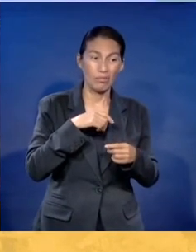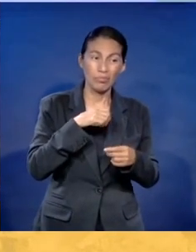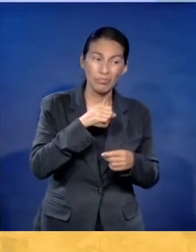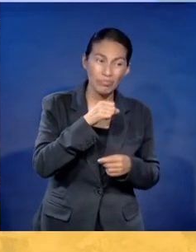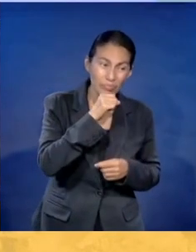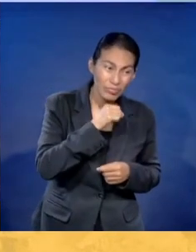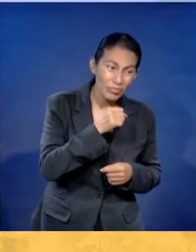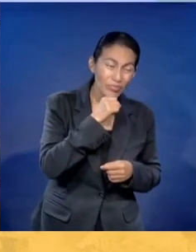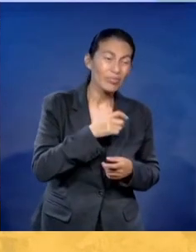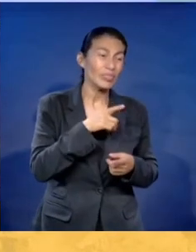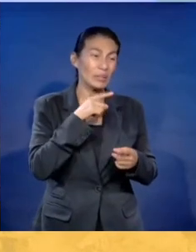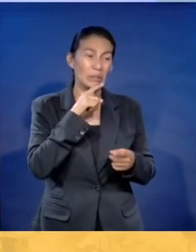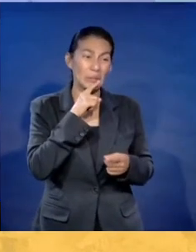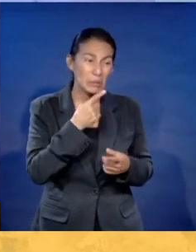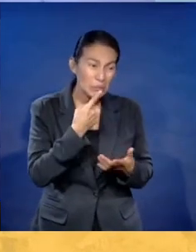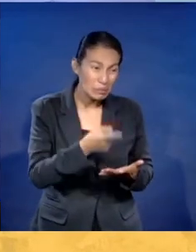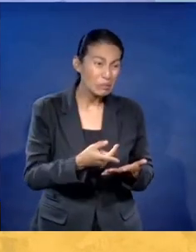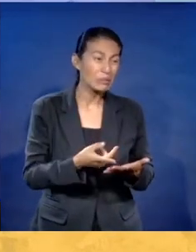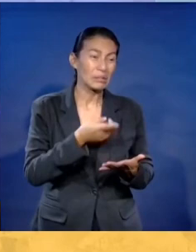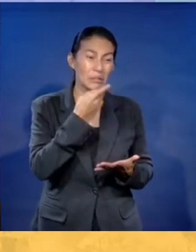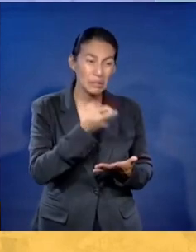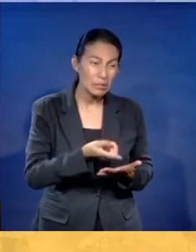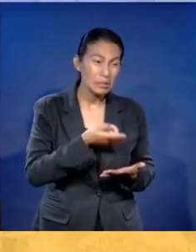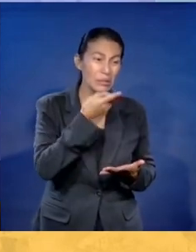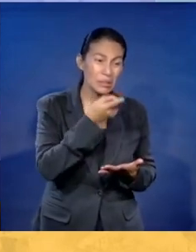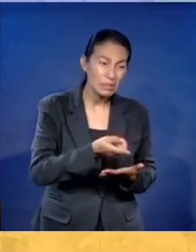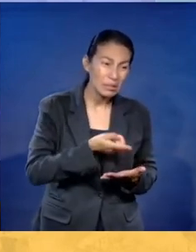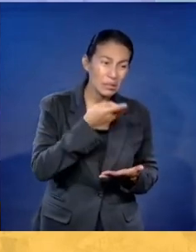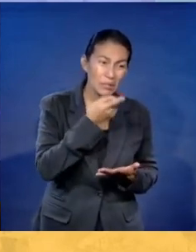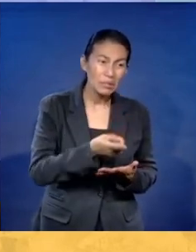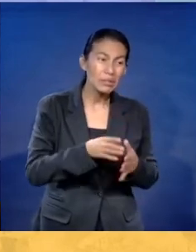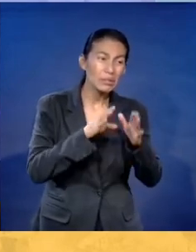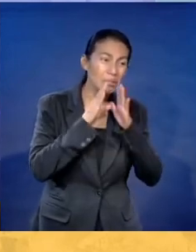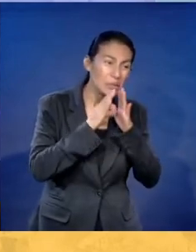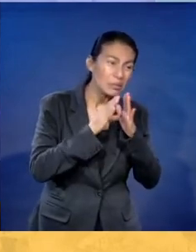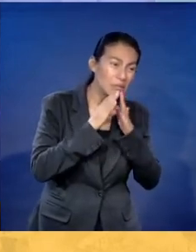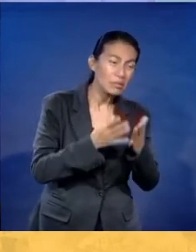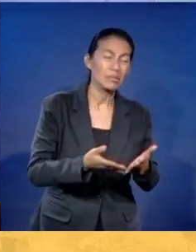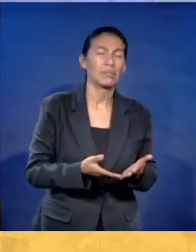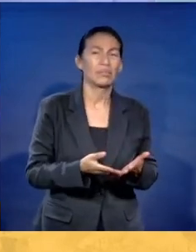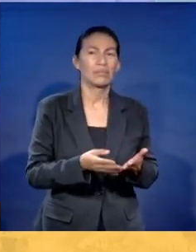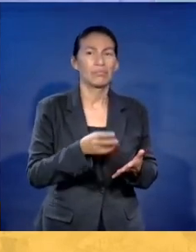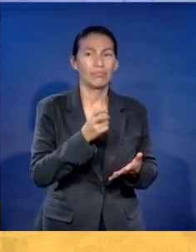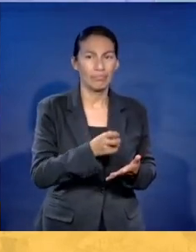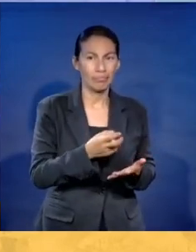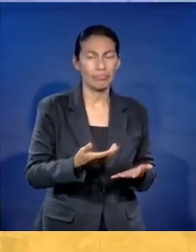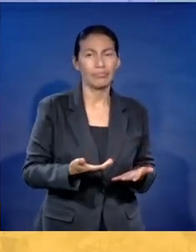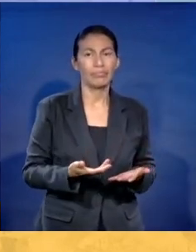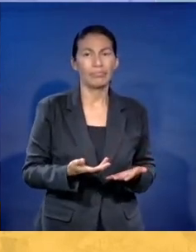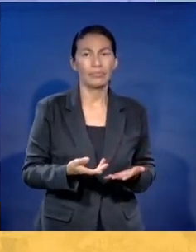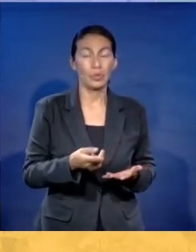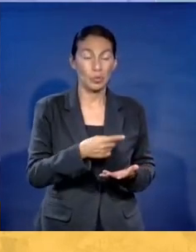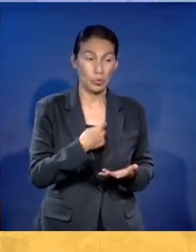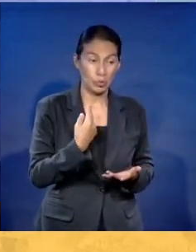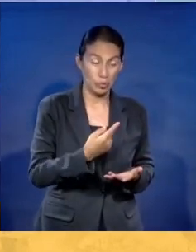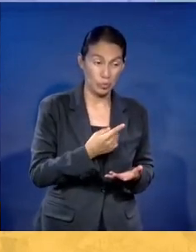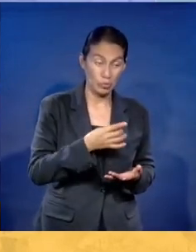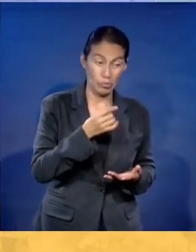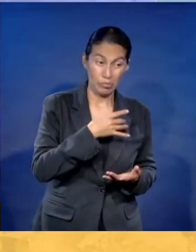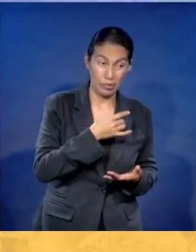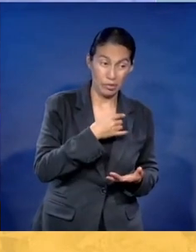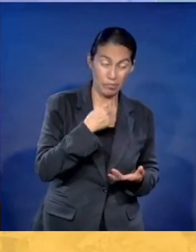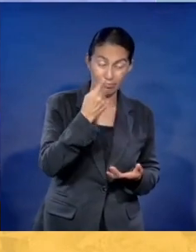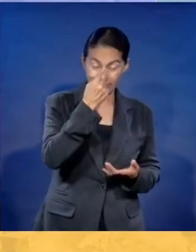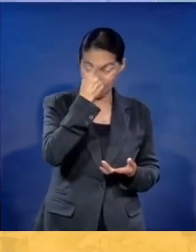preocúpese porque los que escriben Y saben de eso dicen que nosotros tendemos a criticar en otras personas lo que tenemos miedo de reconocer en nosotros